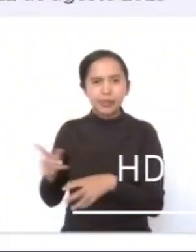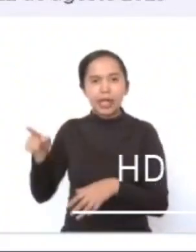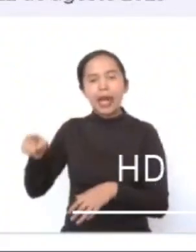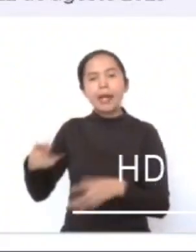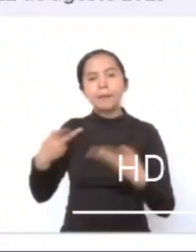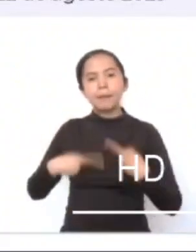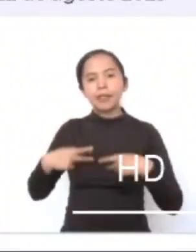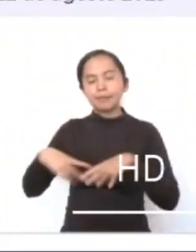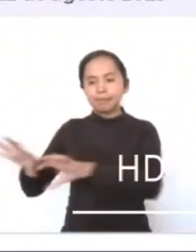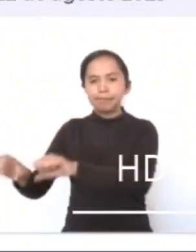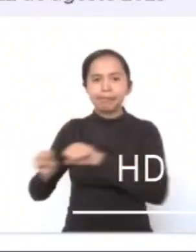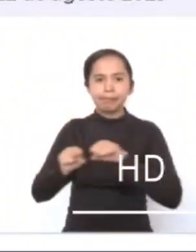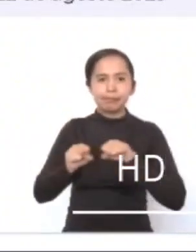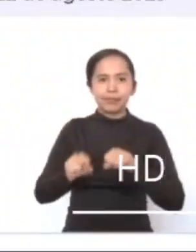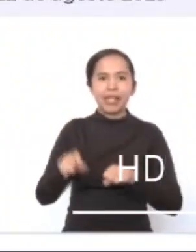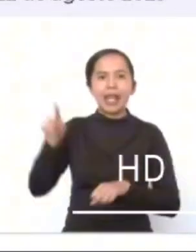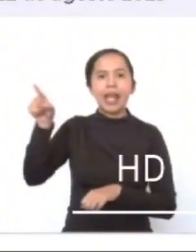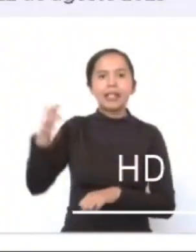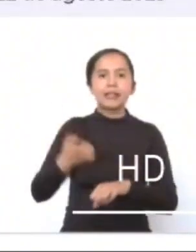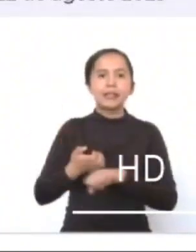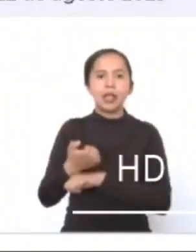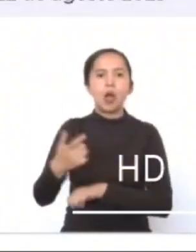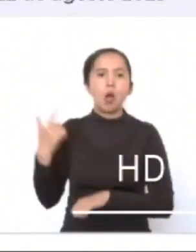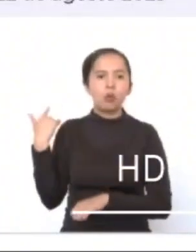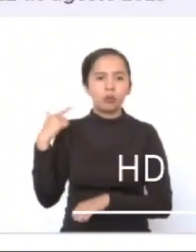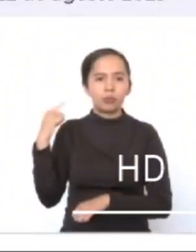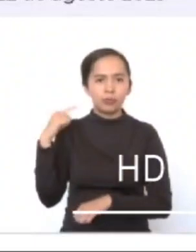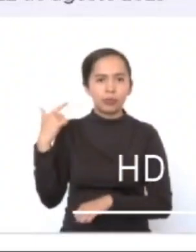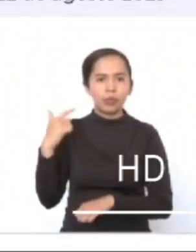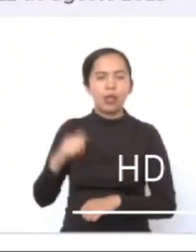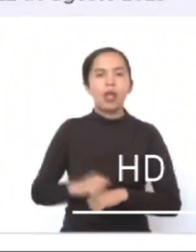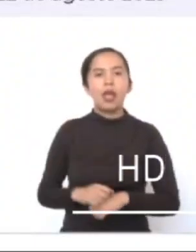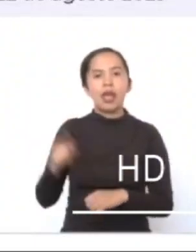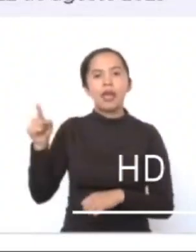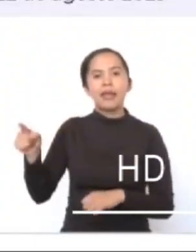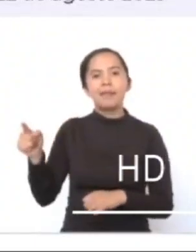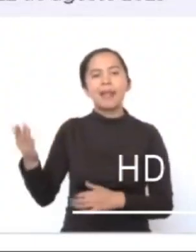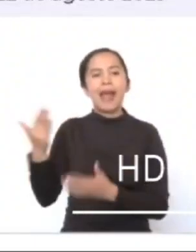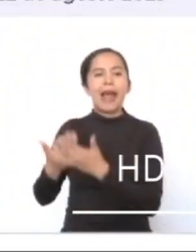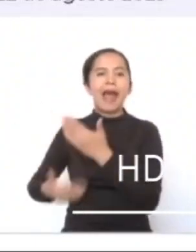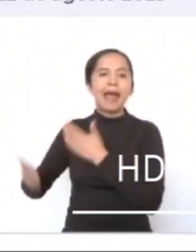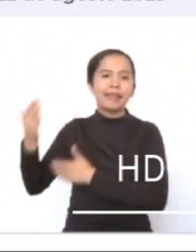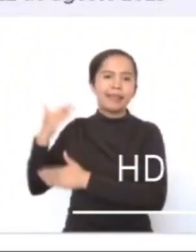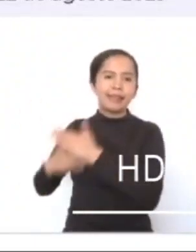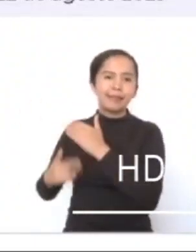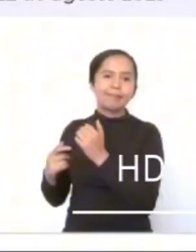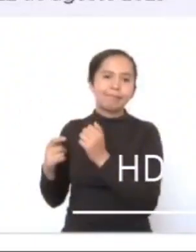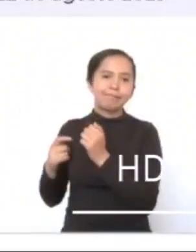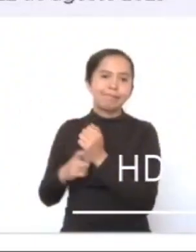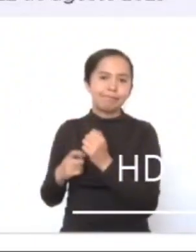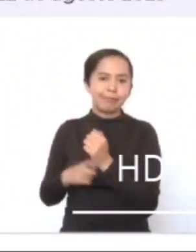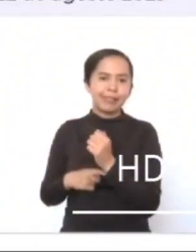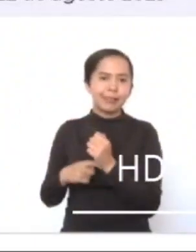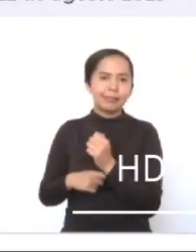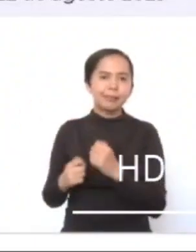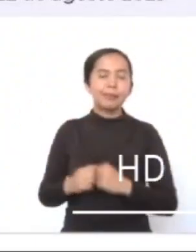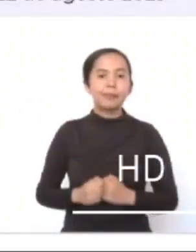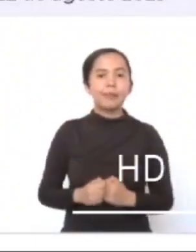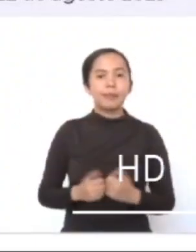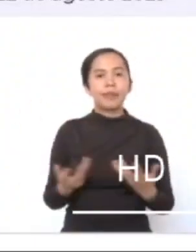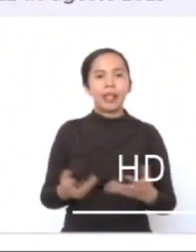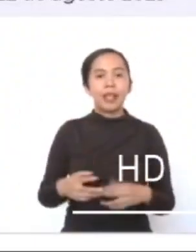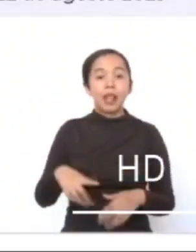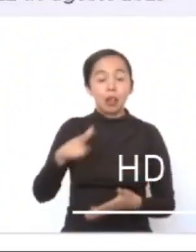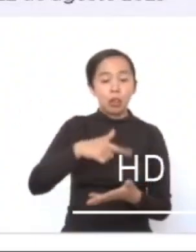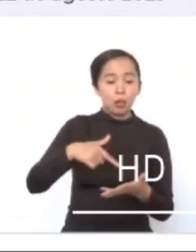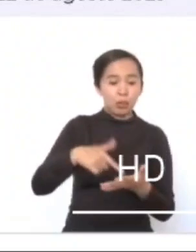a esta persona en el estado de Guanajuato, donde se ocultaba desde hace algunos años. Ningún lugar va a ser